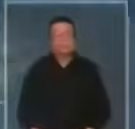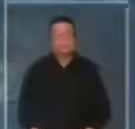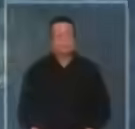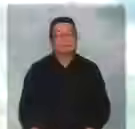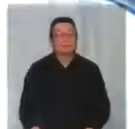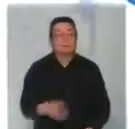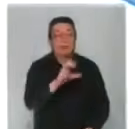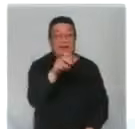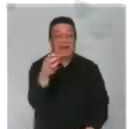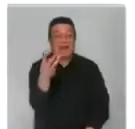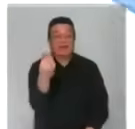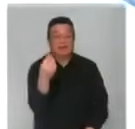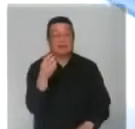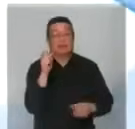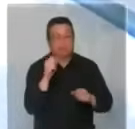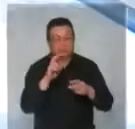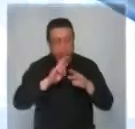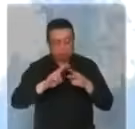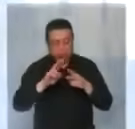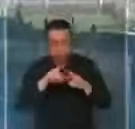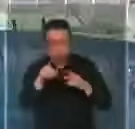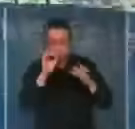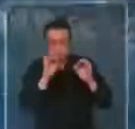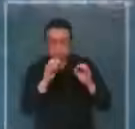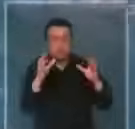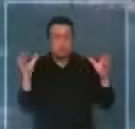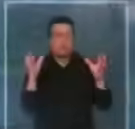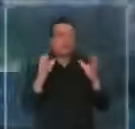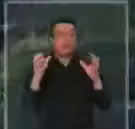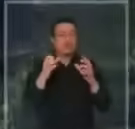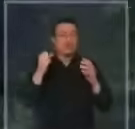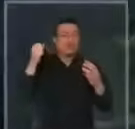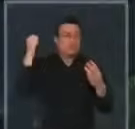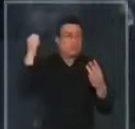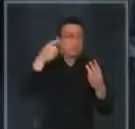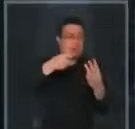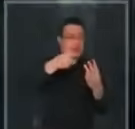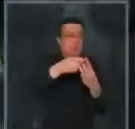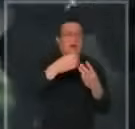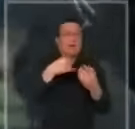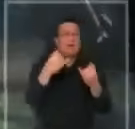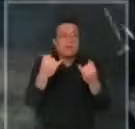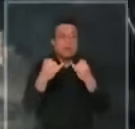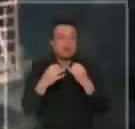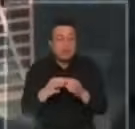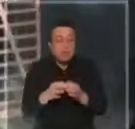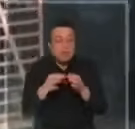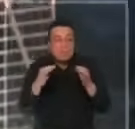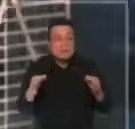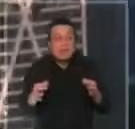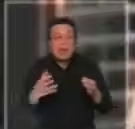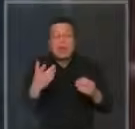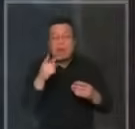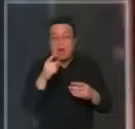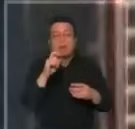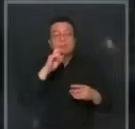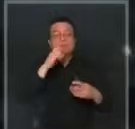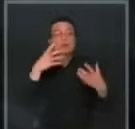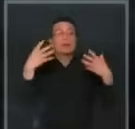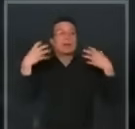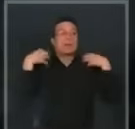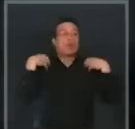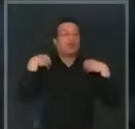Reportaje Tele13 pudo reconstruir en terreno indicios del brutal asesinato y acceder a información exclusiva que da luces sobre los responsables del